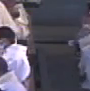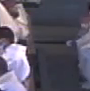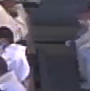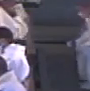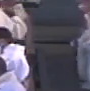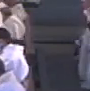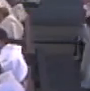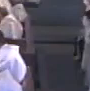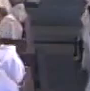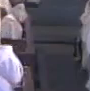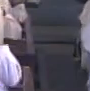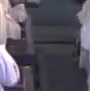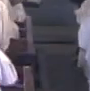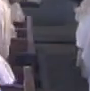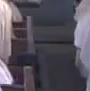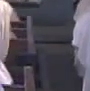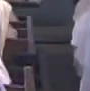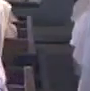Oremos.